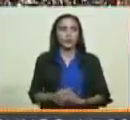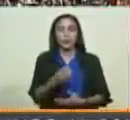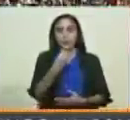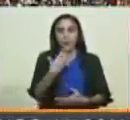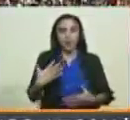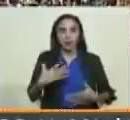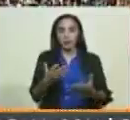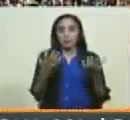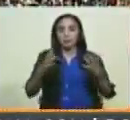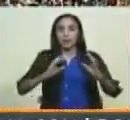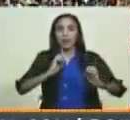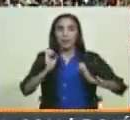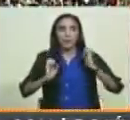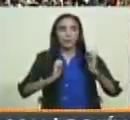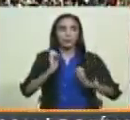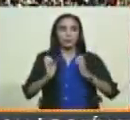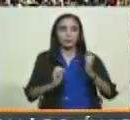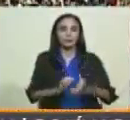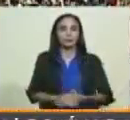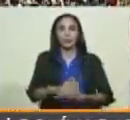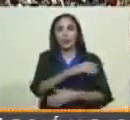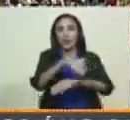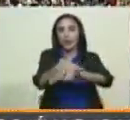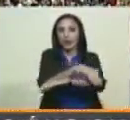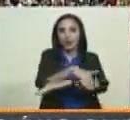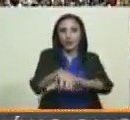emocionarse al ver a un pueblo en las calles.